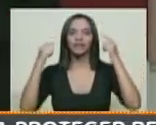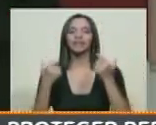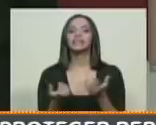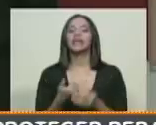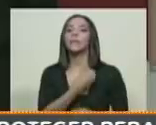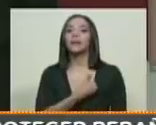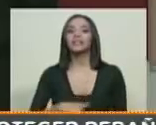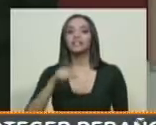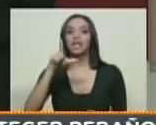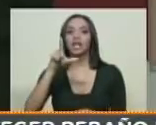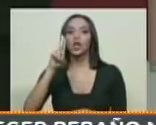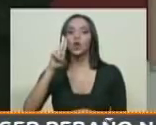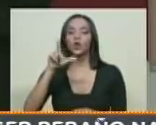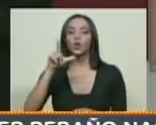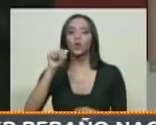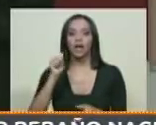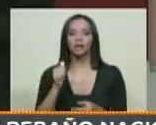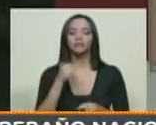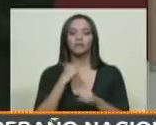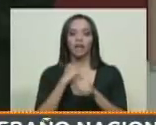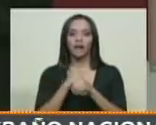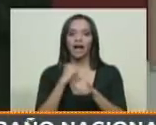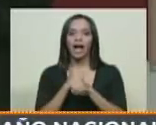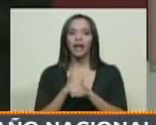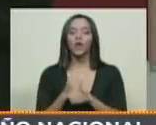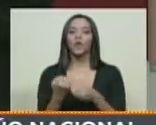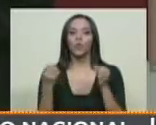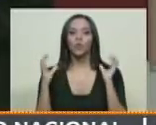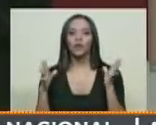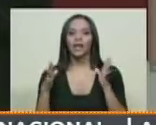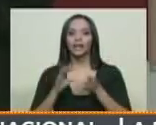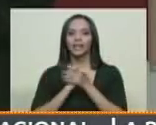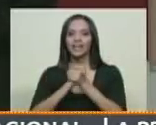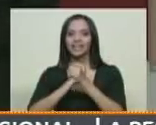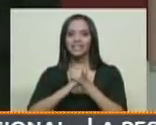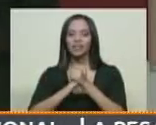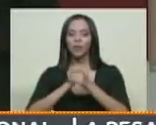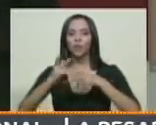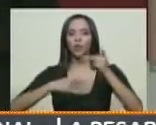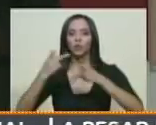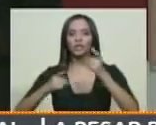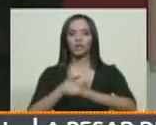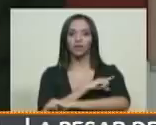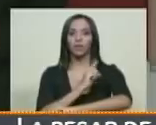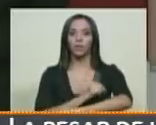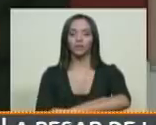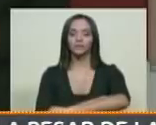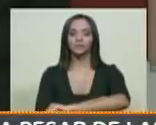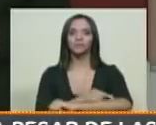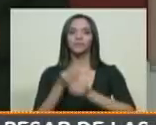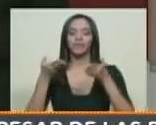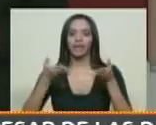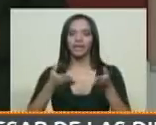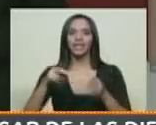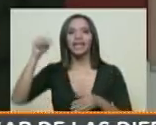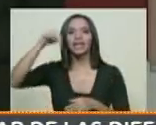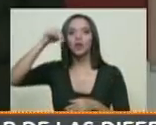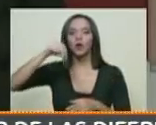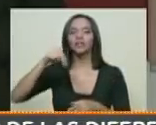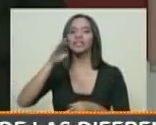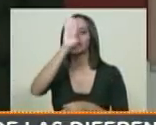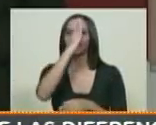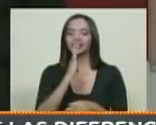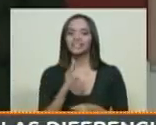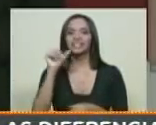en su momento lo trabajaron, un gran polo productivo, un gran polo de poder allí en el norte de Brasil y el sur